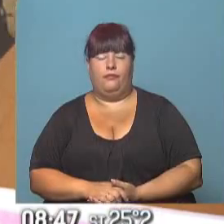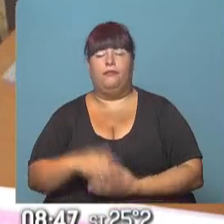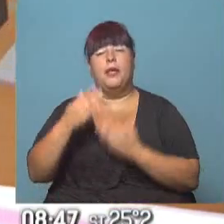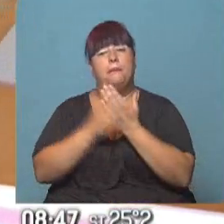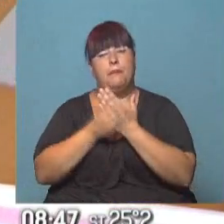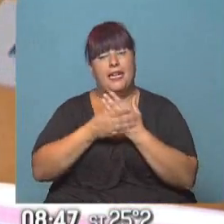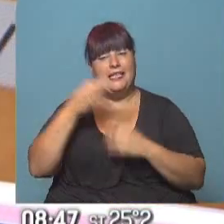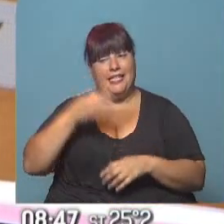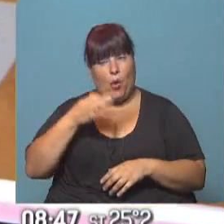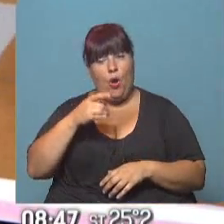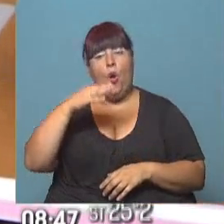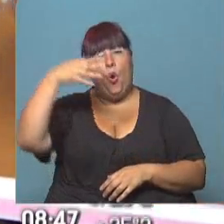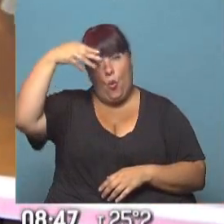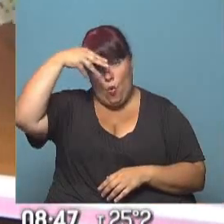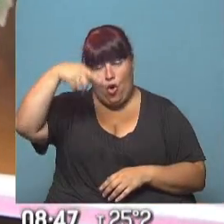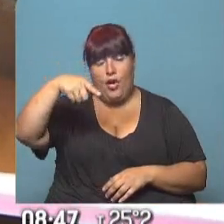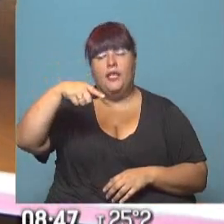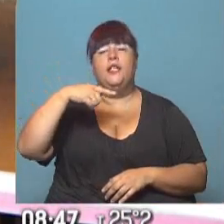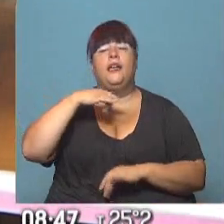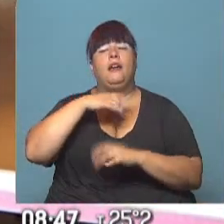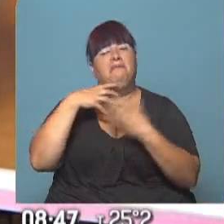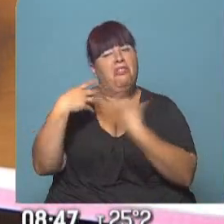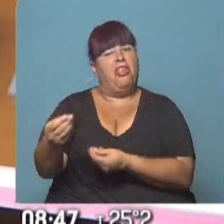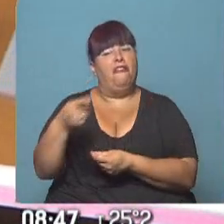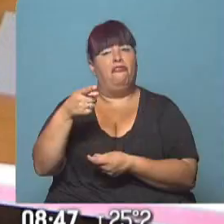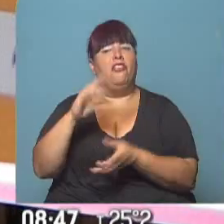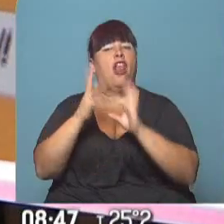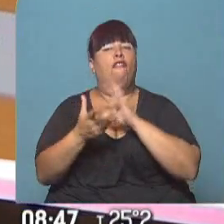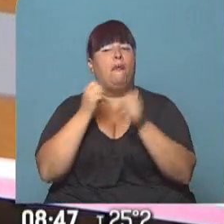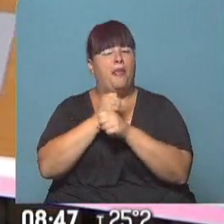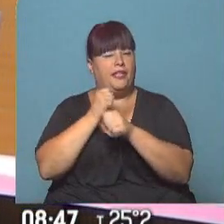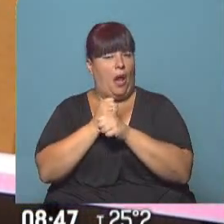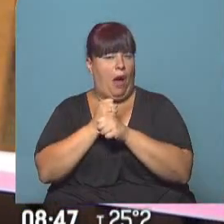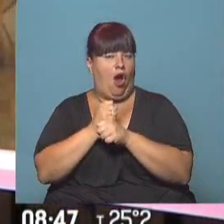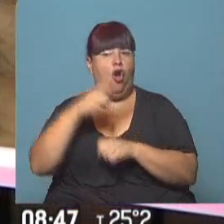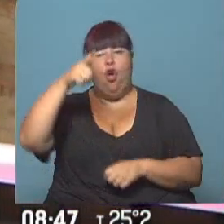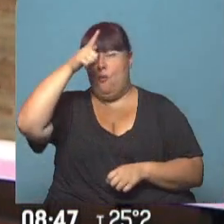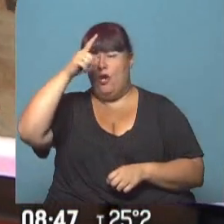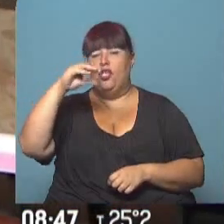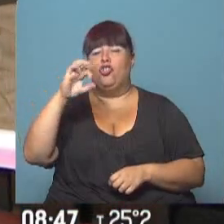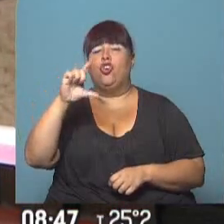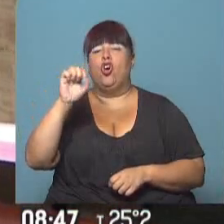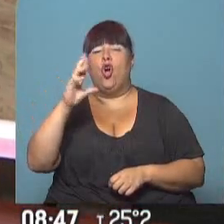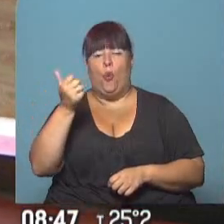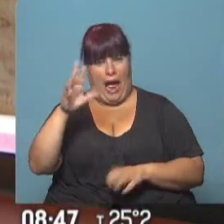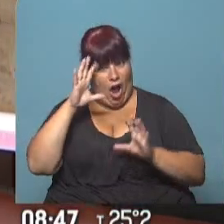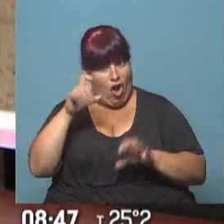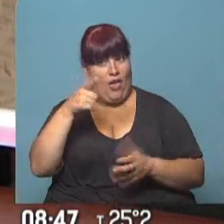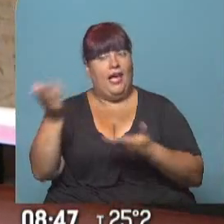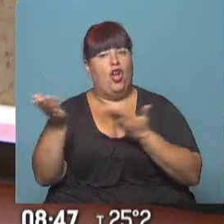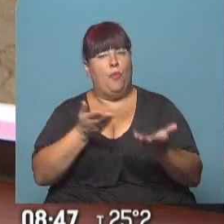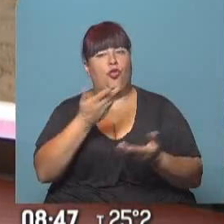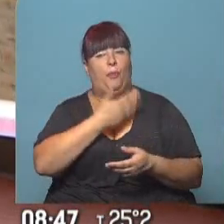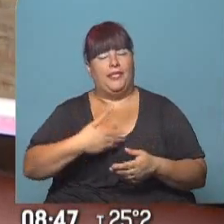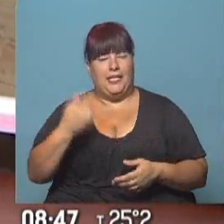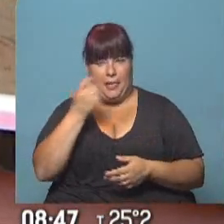La ministra de Seguridad, Patricia Bullrich, defendió el accionar del policía Chocobar. Recordemos que fue recibido por el